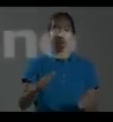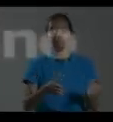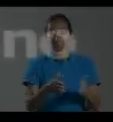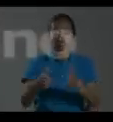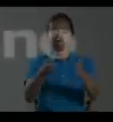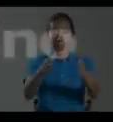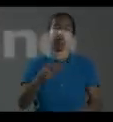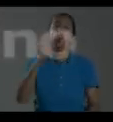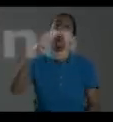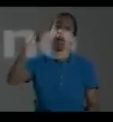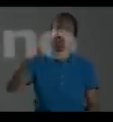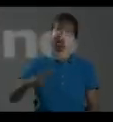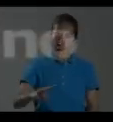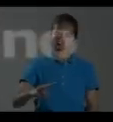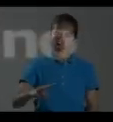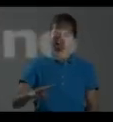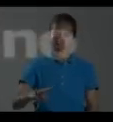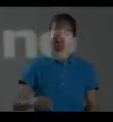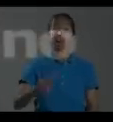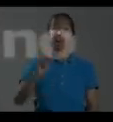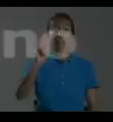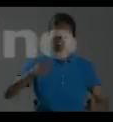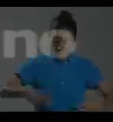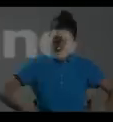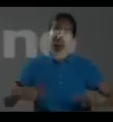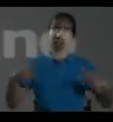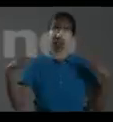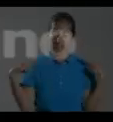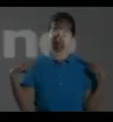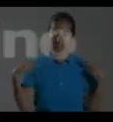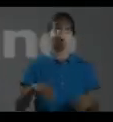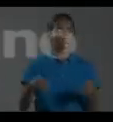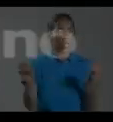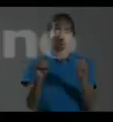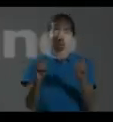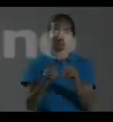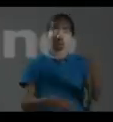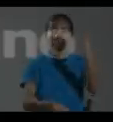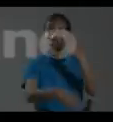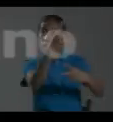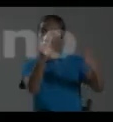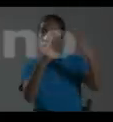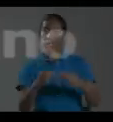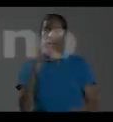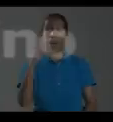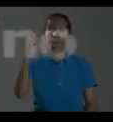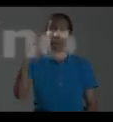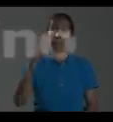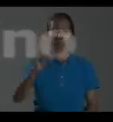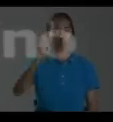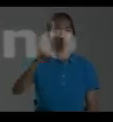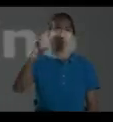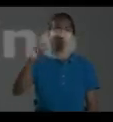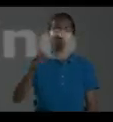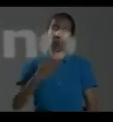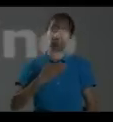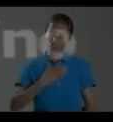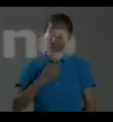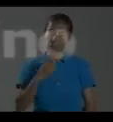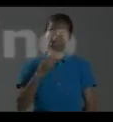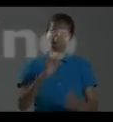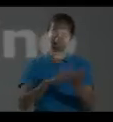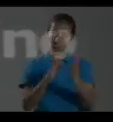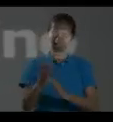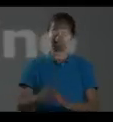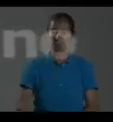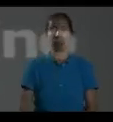y la verdad y la vida, y nadie viene al Padre sino por mí. Entonces note usted, porque le voy a